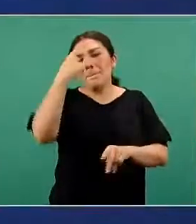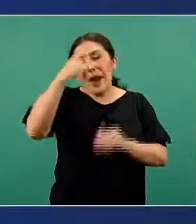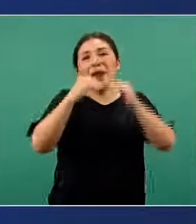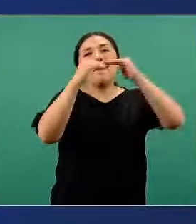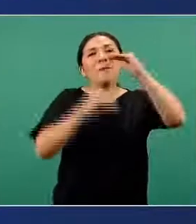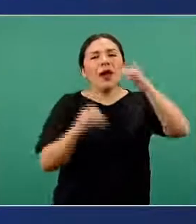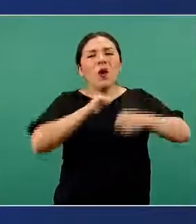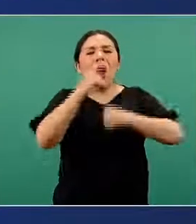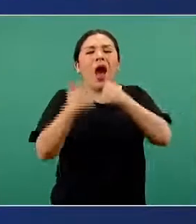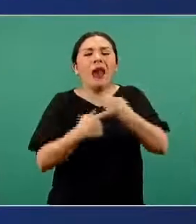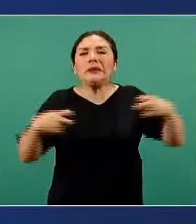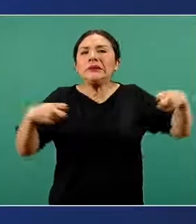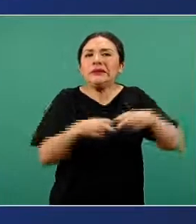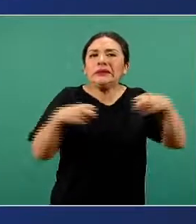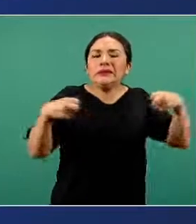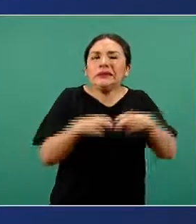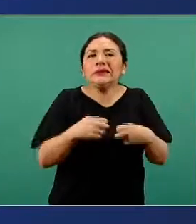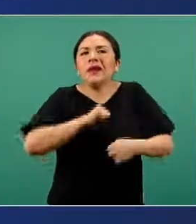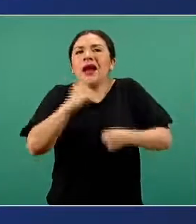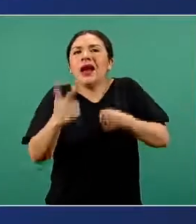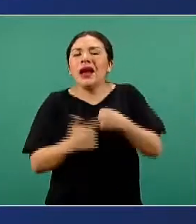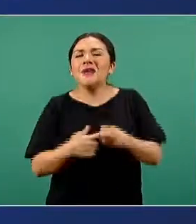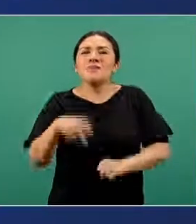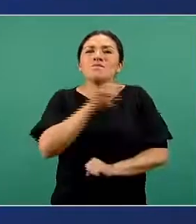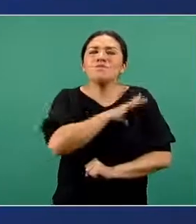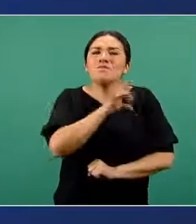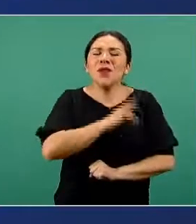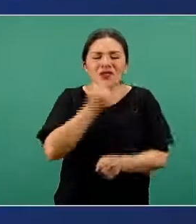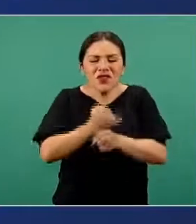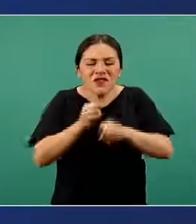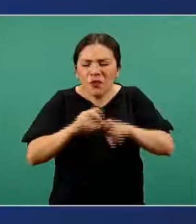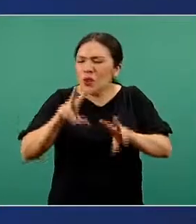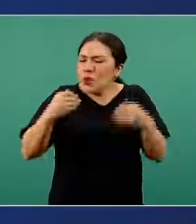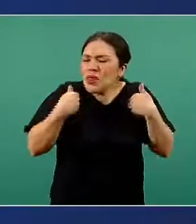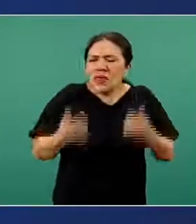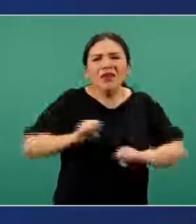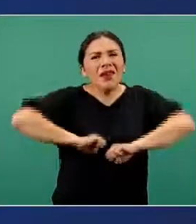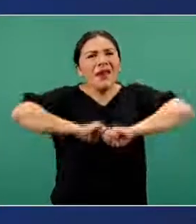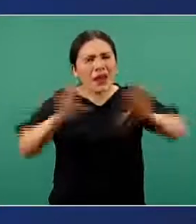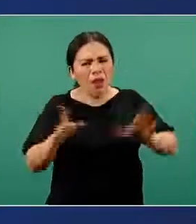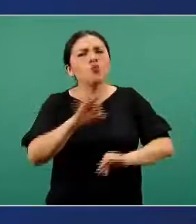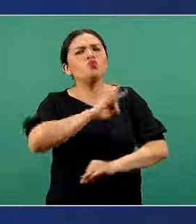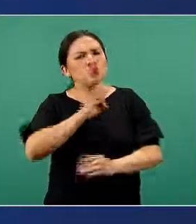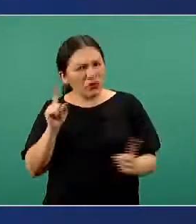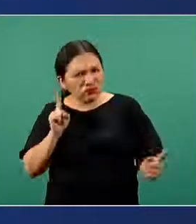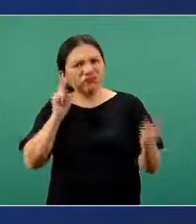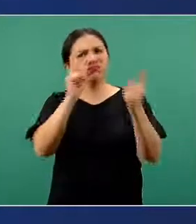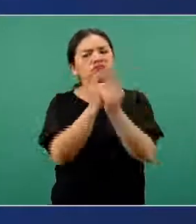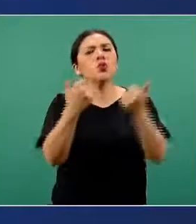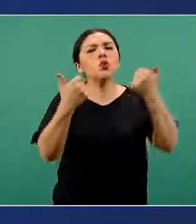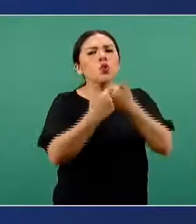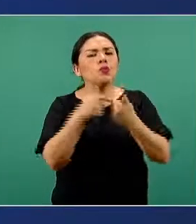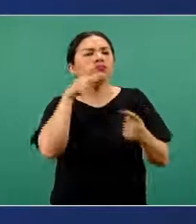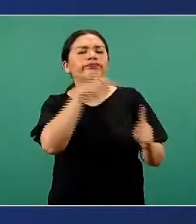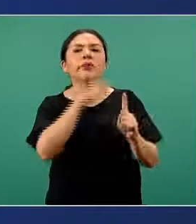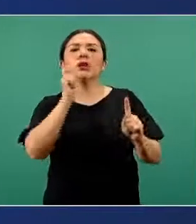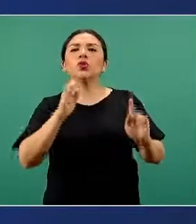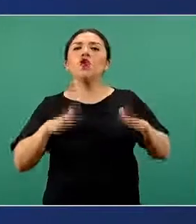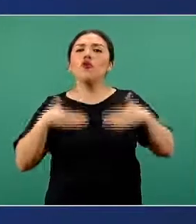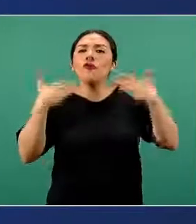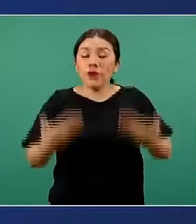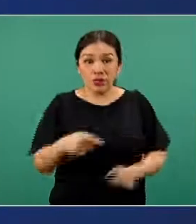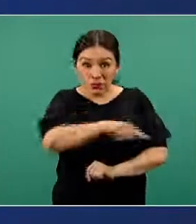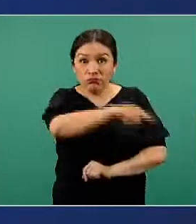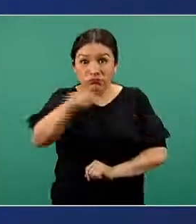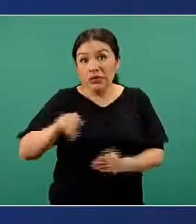disminuir cualquier tipo de ansiedad, cualquier tipo de información que no nos quede clara es acercarnos hacia fuentes confiables.